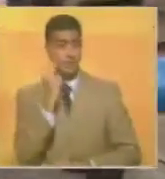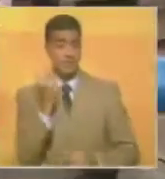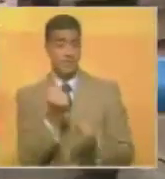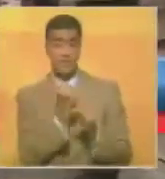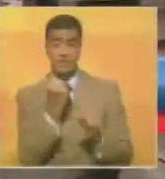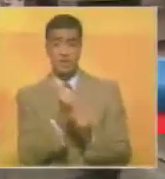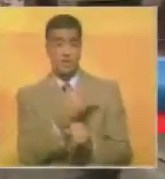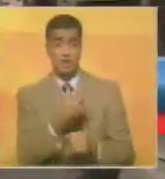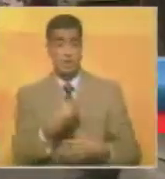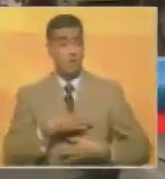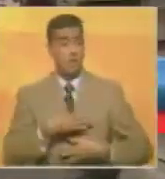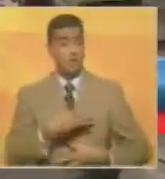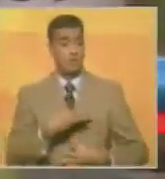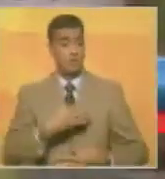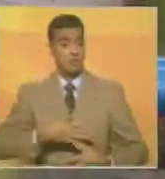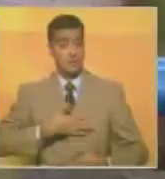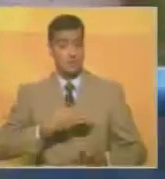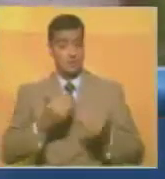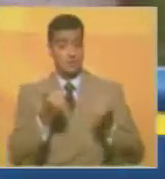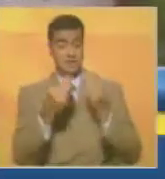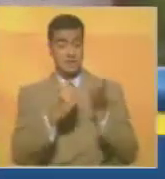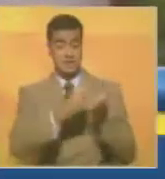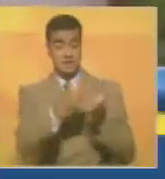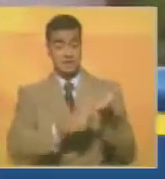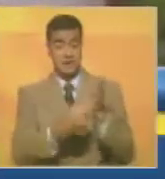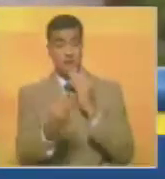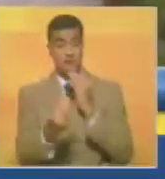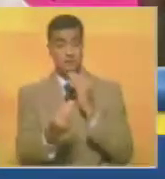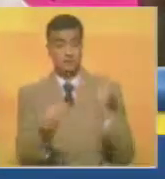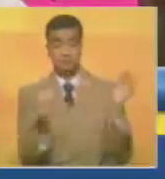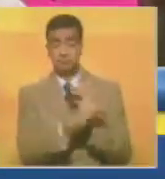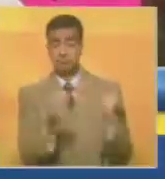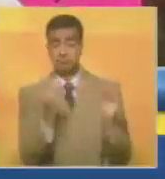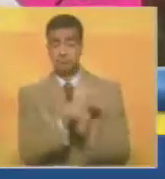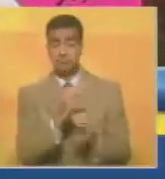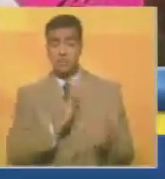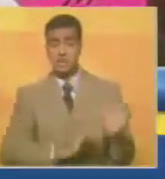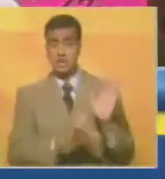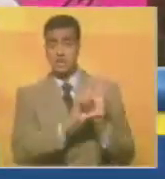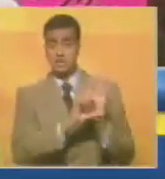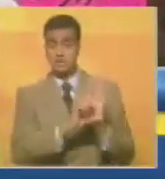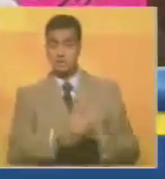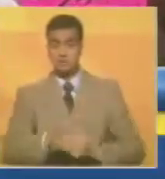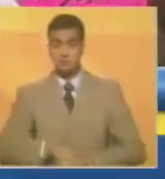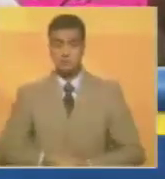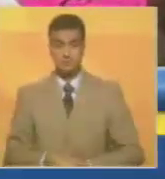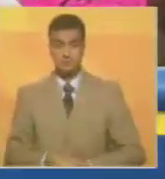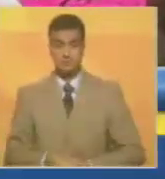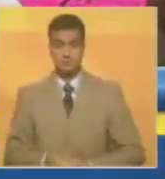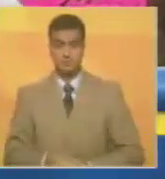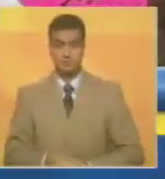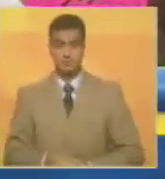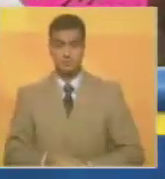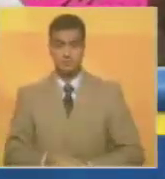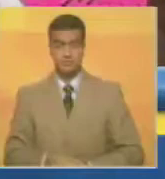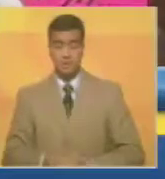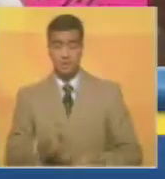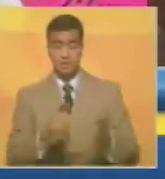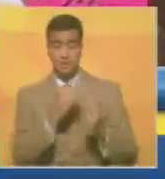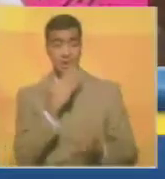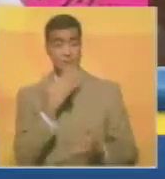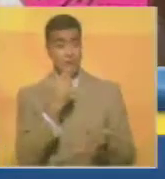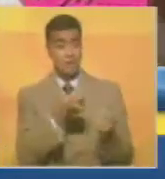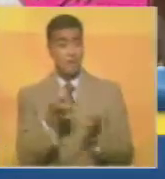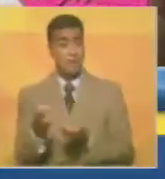Trabajadores no los atiende para poder iniciar las discusiones, desacatando lo que establece la ley. Estamos solicitando la mejora de los